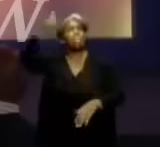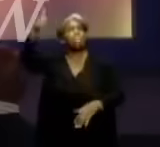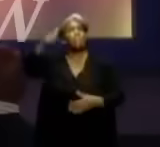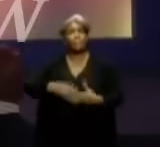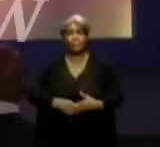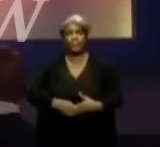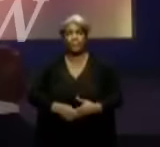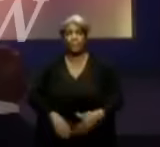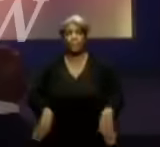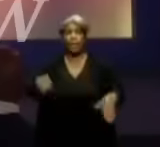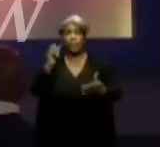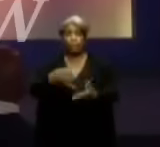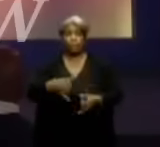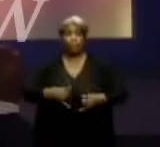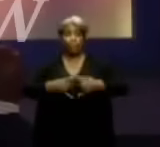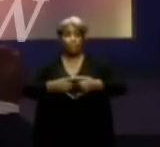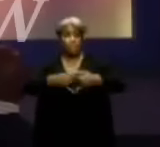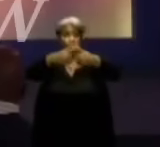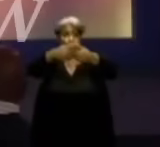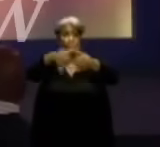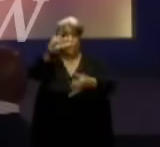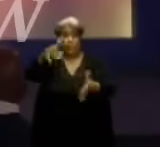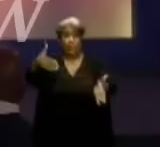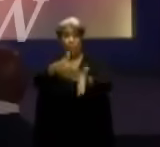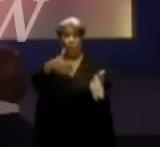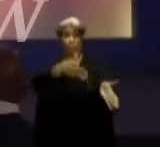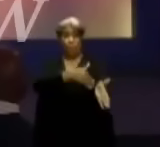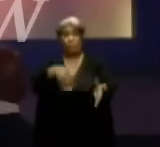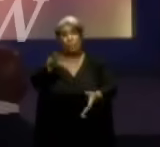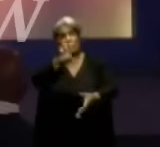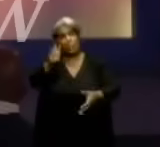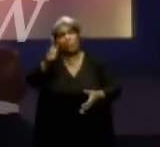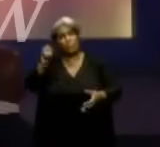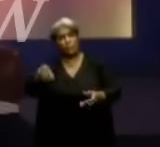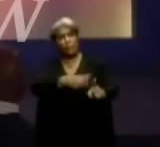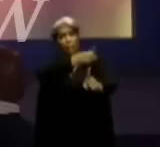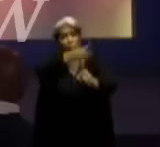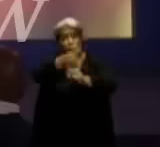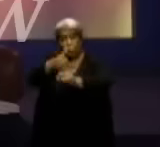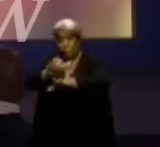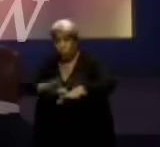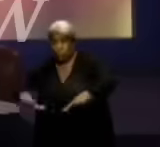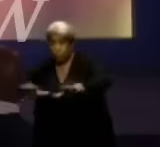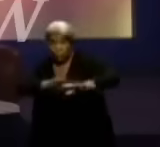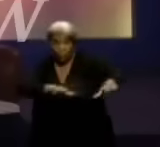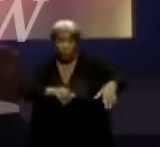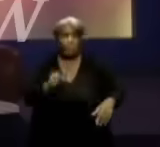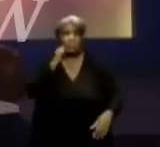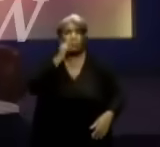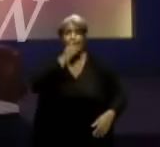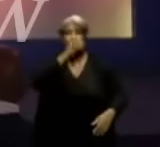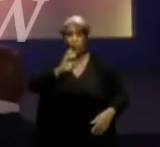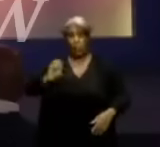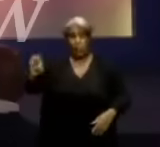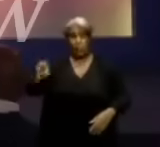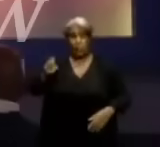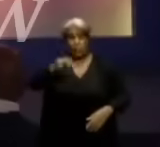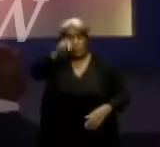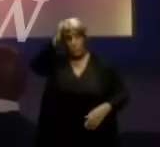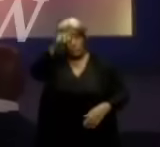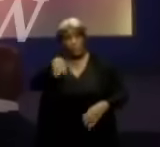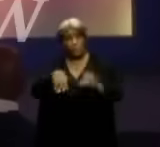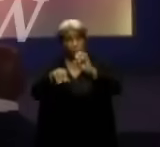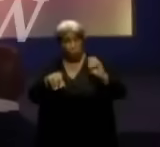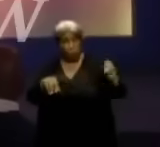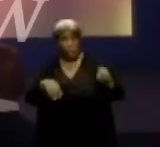de 5.560.000 para cada uno de esos sectores en Santo Domingo Este, Norte, Oeste y también